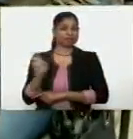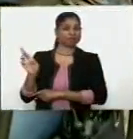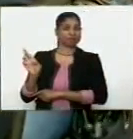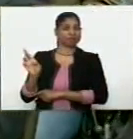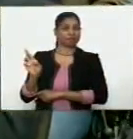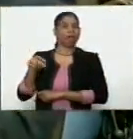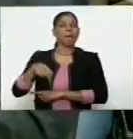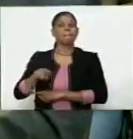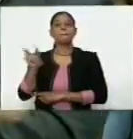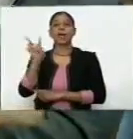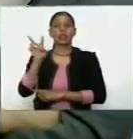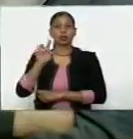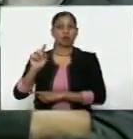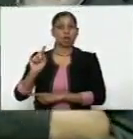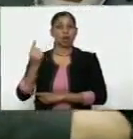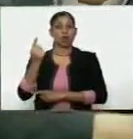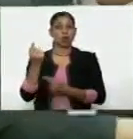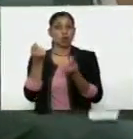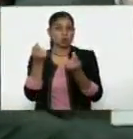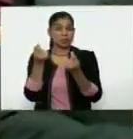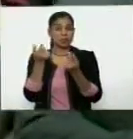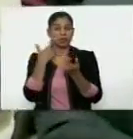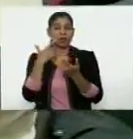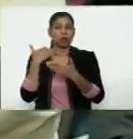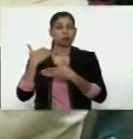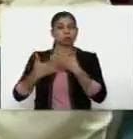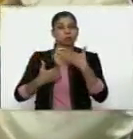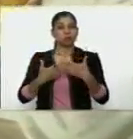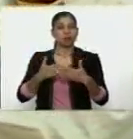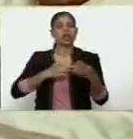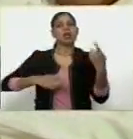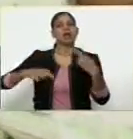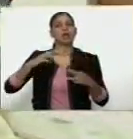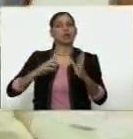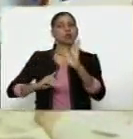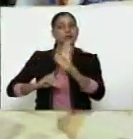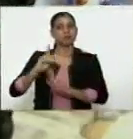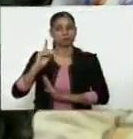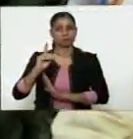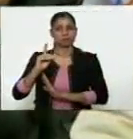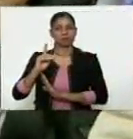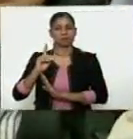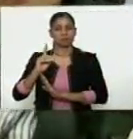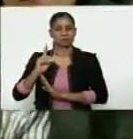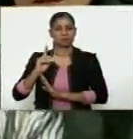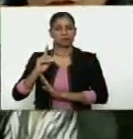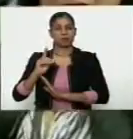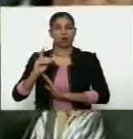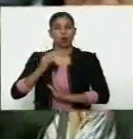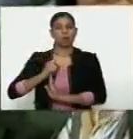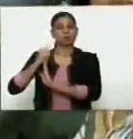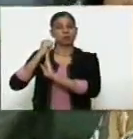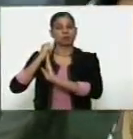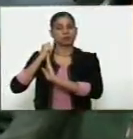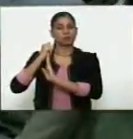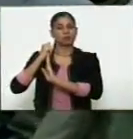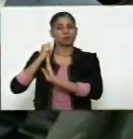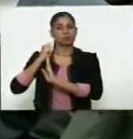solamente en Venezuela, que se ha dado el proceso de la revolución bolivariana con el liderazgo del